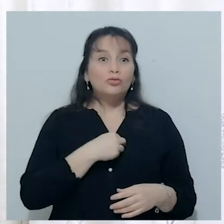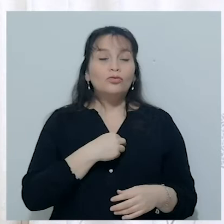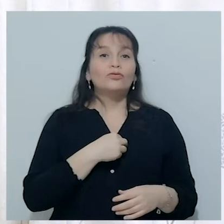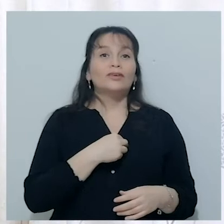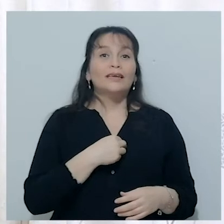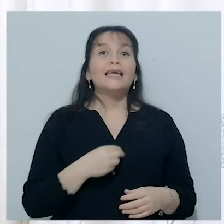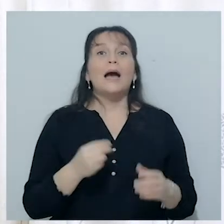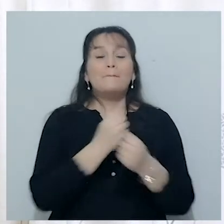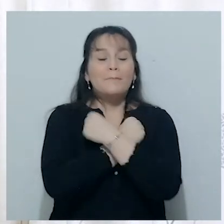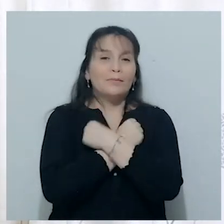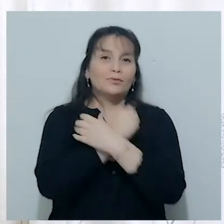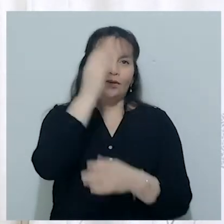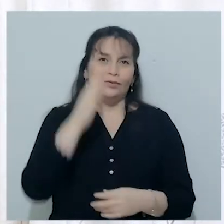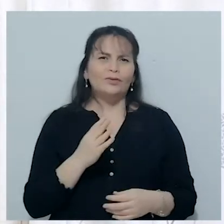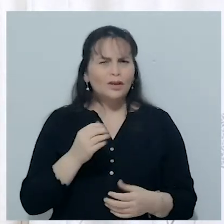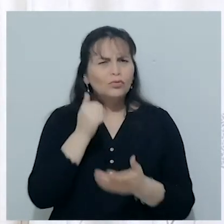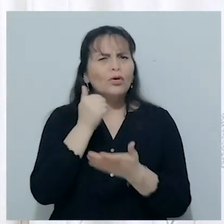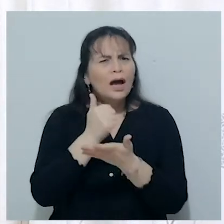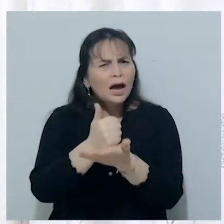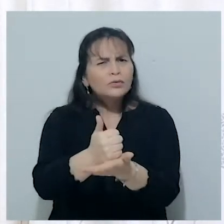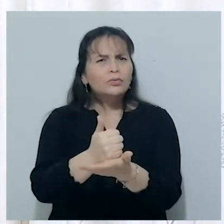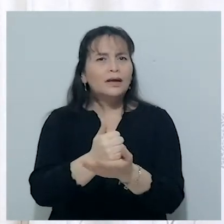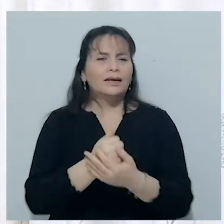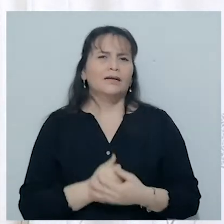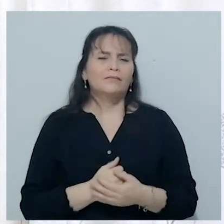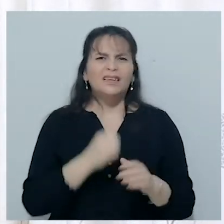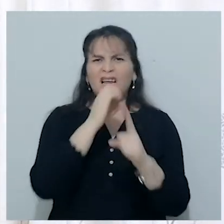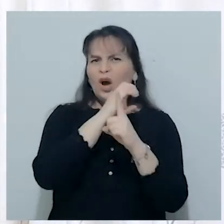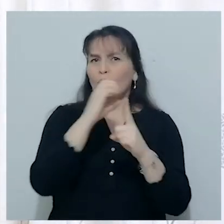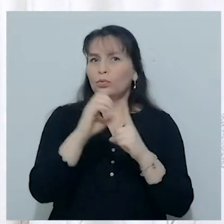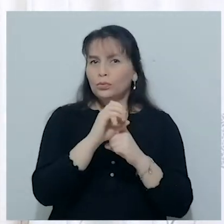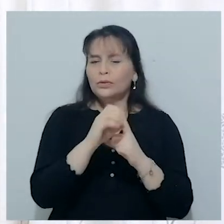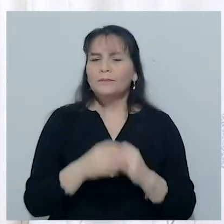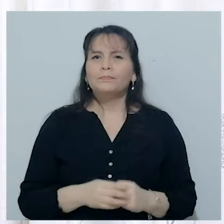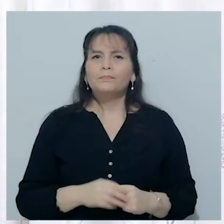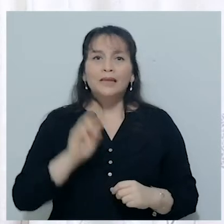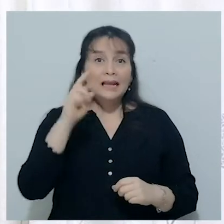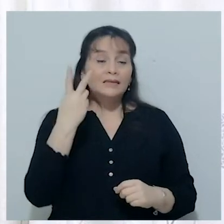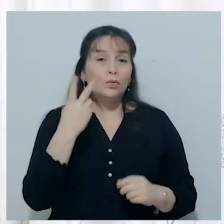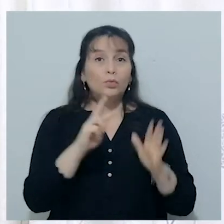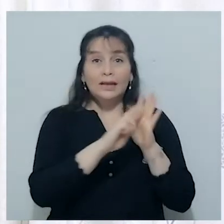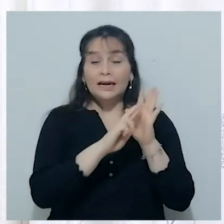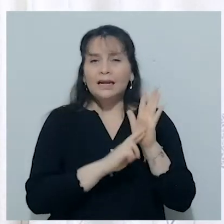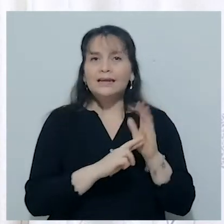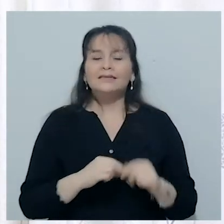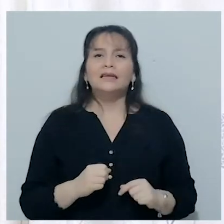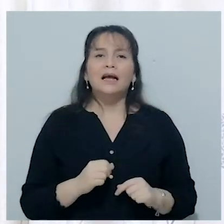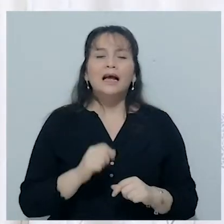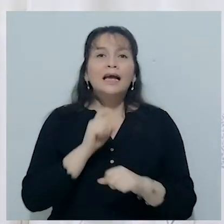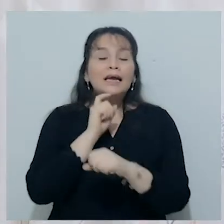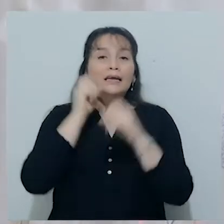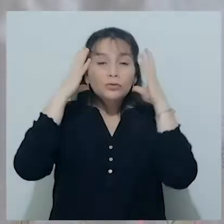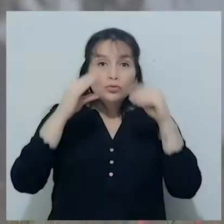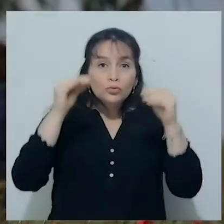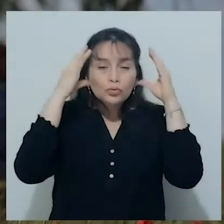hijos vean en nosotros que amamos a Dios, y ello ayudará frente a la cultura imperante. La segunda